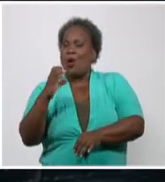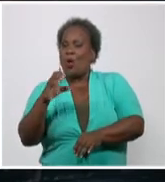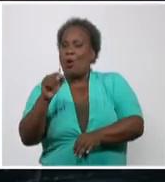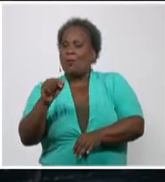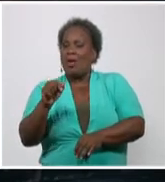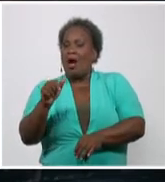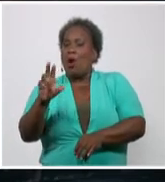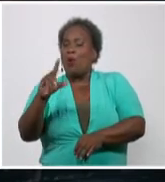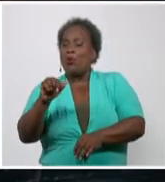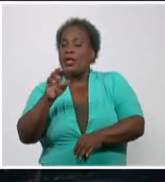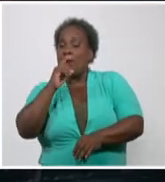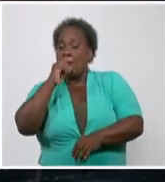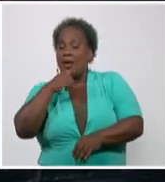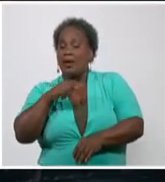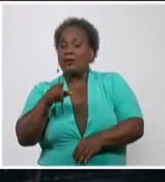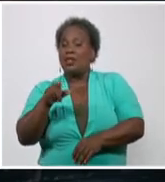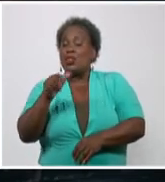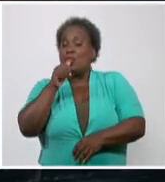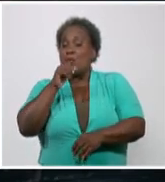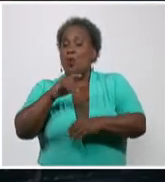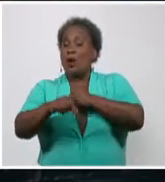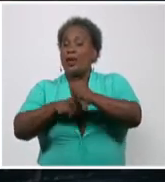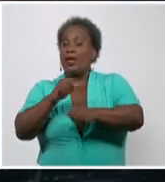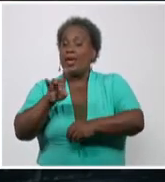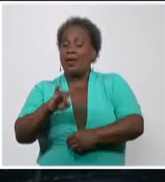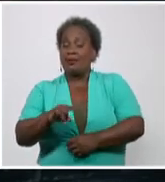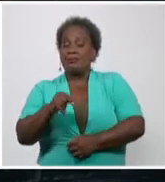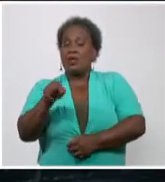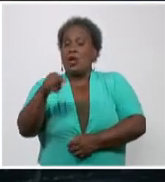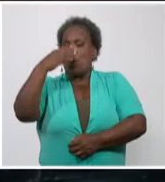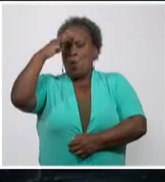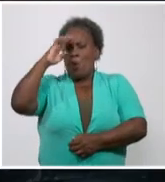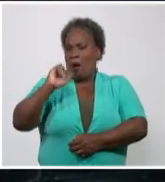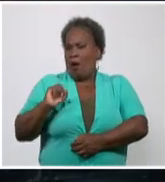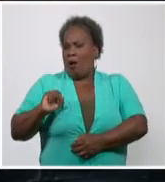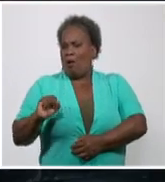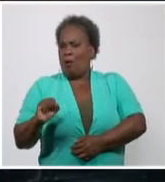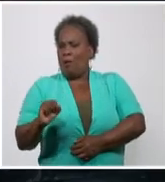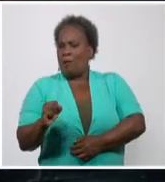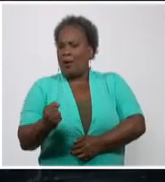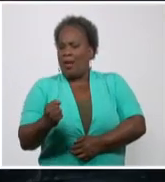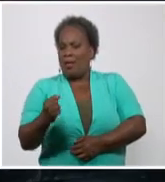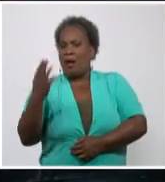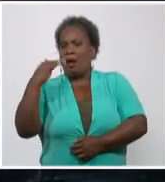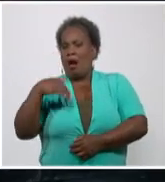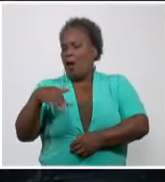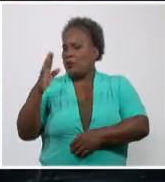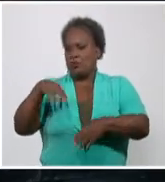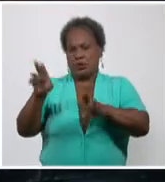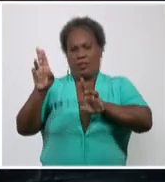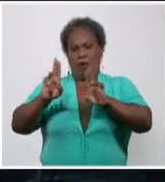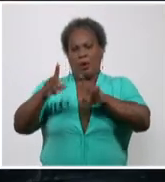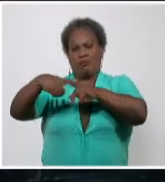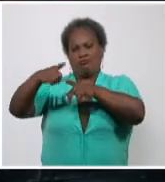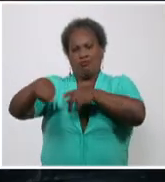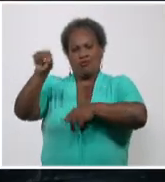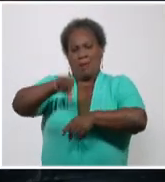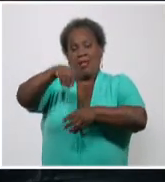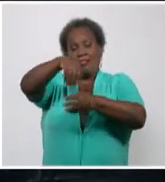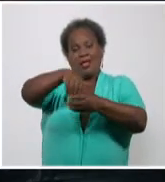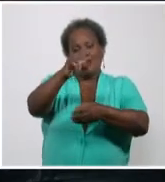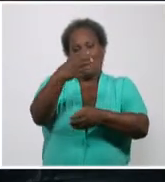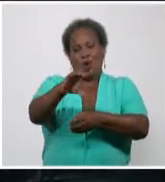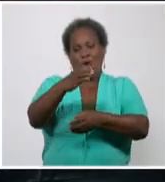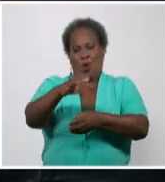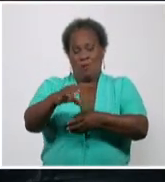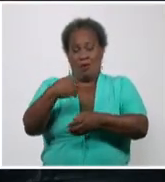siervo presidente, Iván Duque. Y como garante, Cuba está obligada a la imparcialidad y los buenos oficios en materia de paz. Y